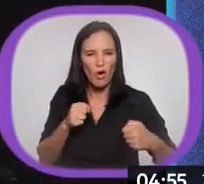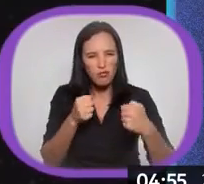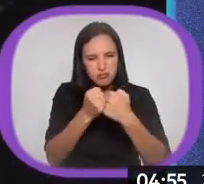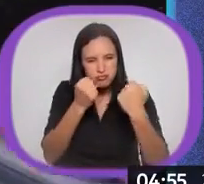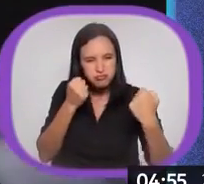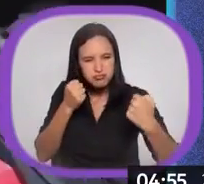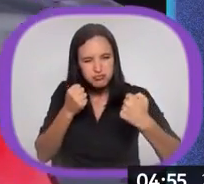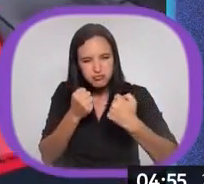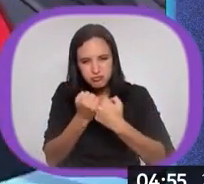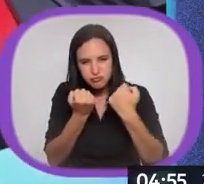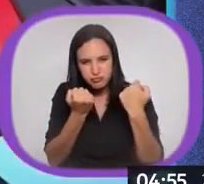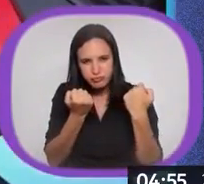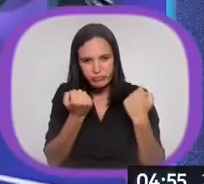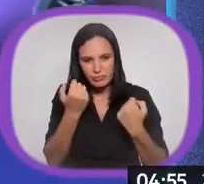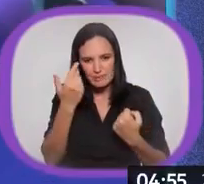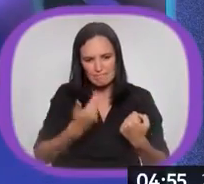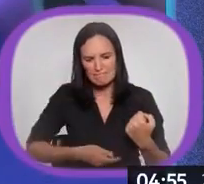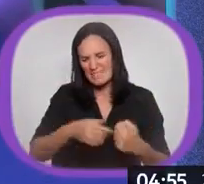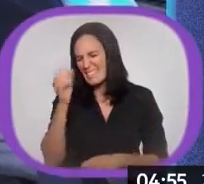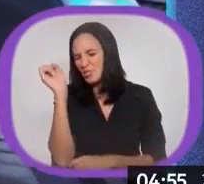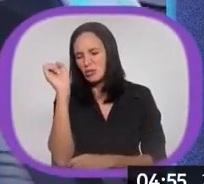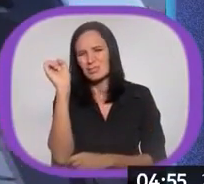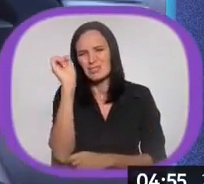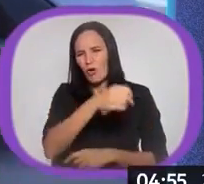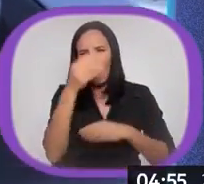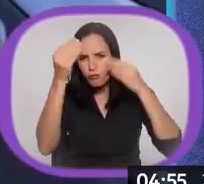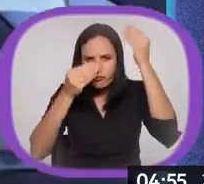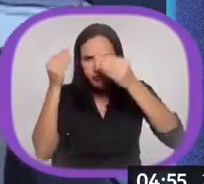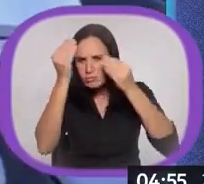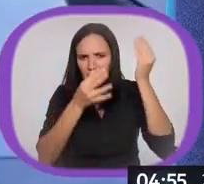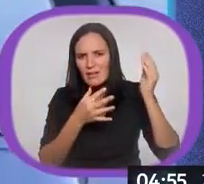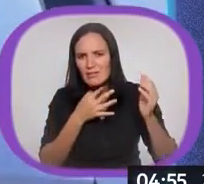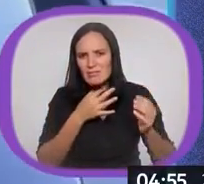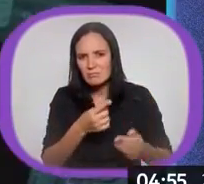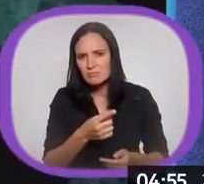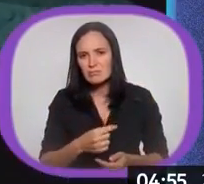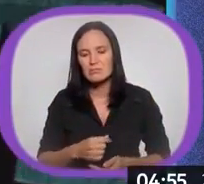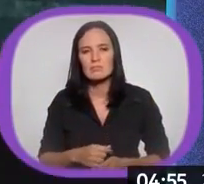¡Luchar, Megatron! ¡Ignóralo! ¡Solo tratan de confundirte!